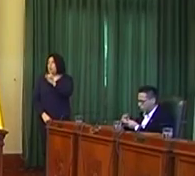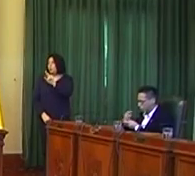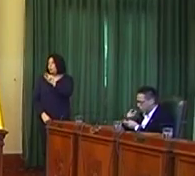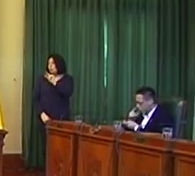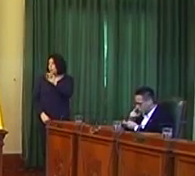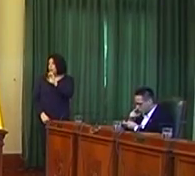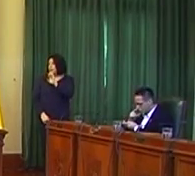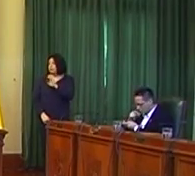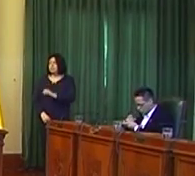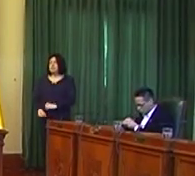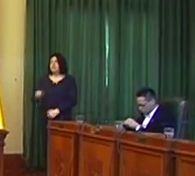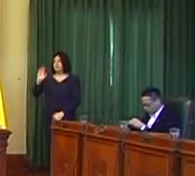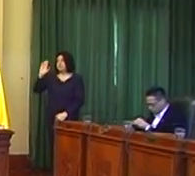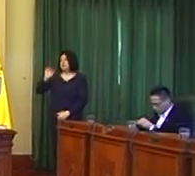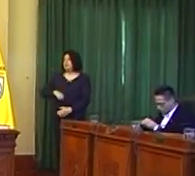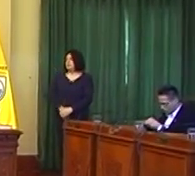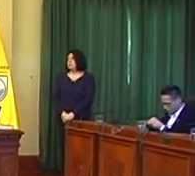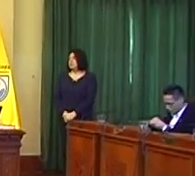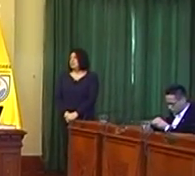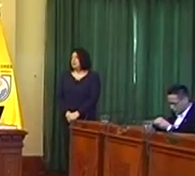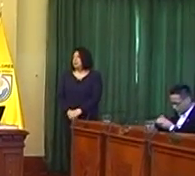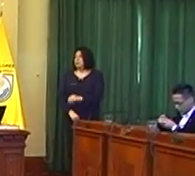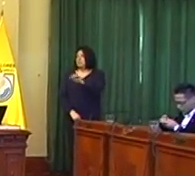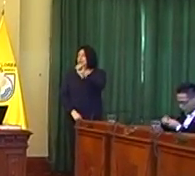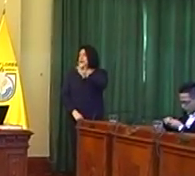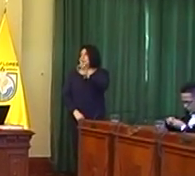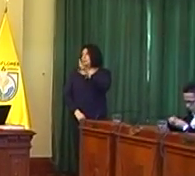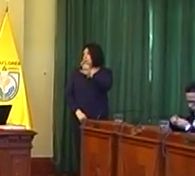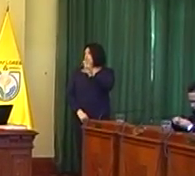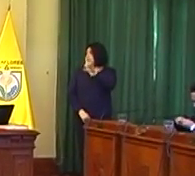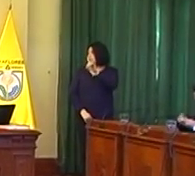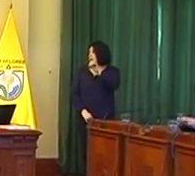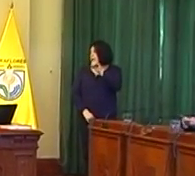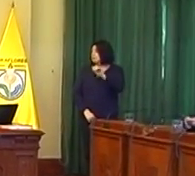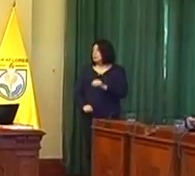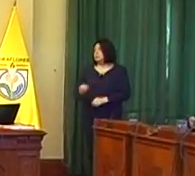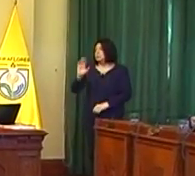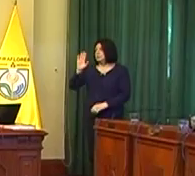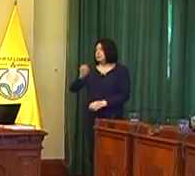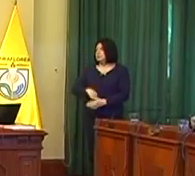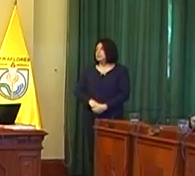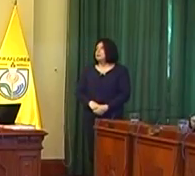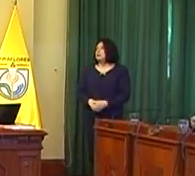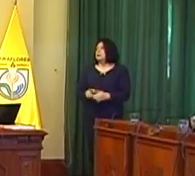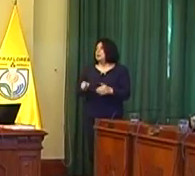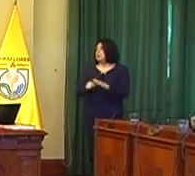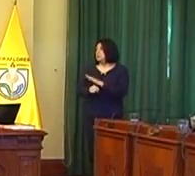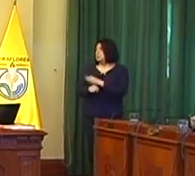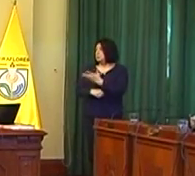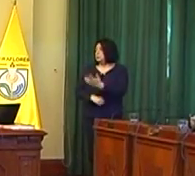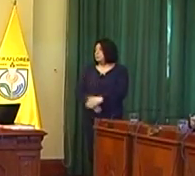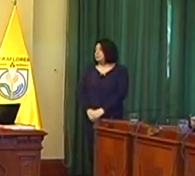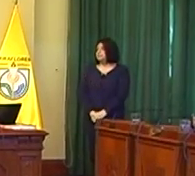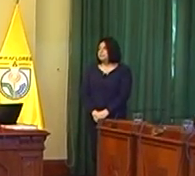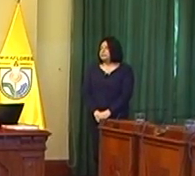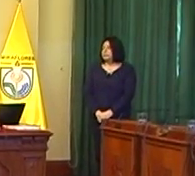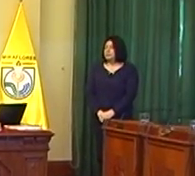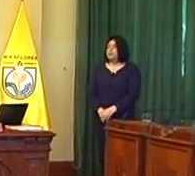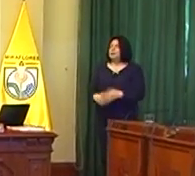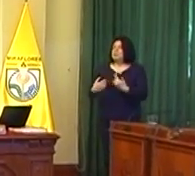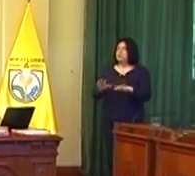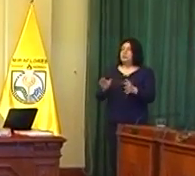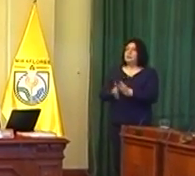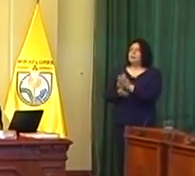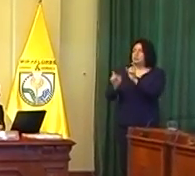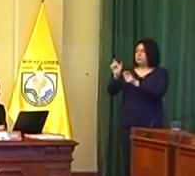Albertis González del Riego. Señor Alfredo Sousa Locio. Hay quórum, señor alcalde. Muy bien, entonces con el